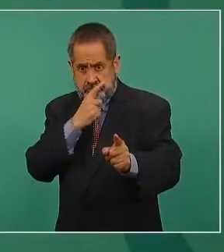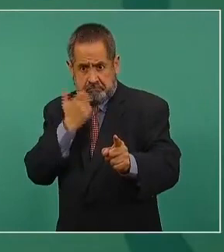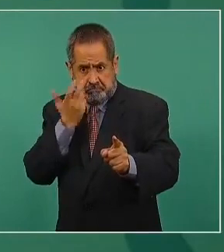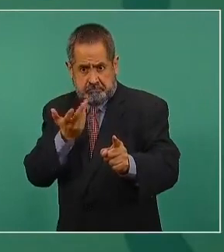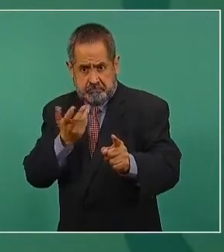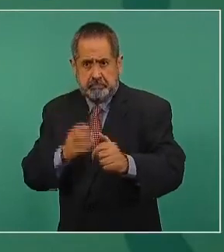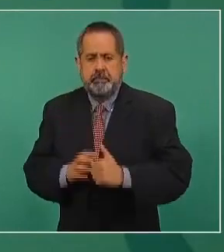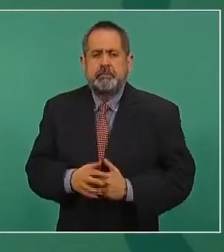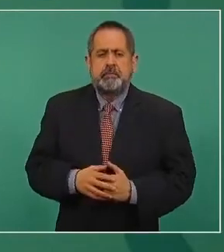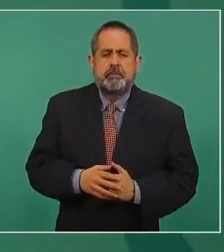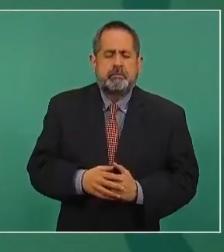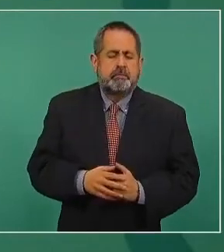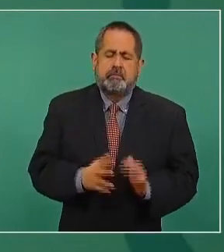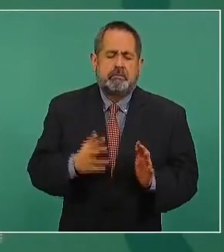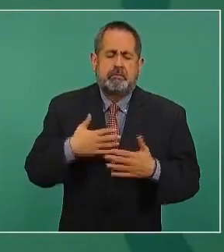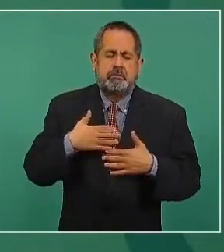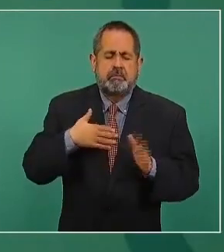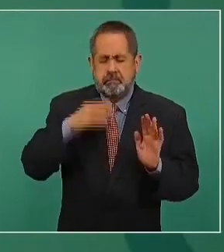tengo opinión.